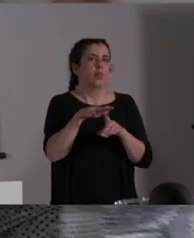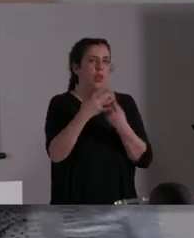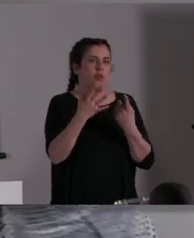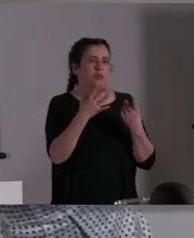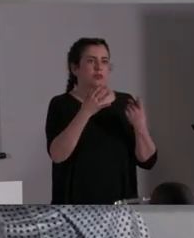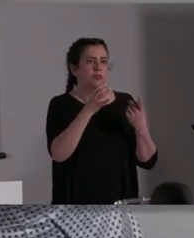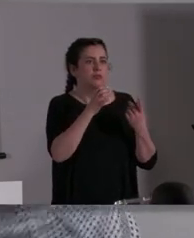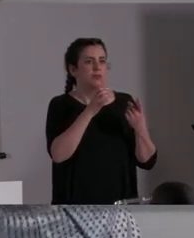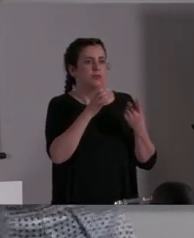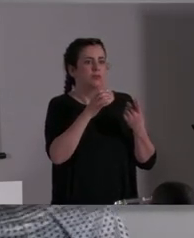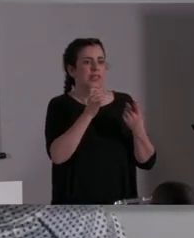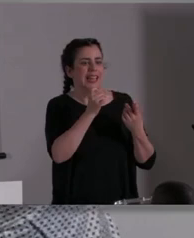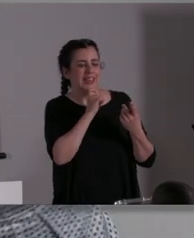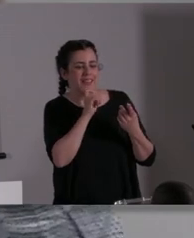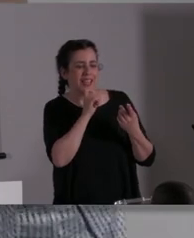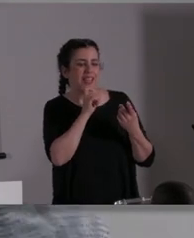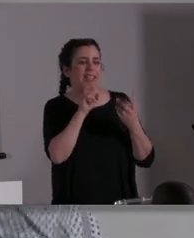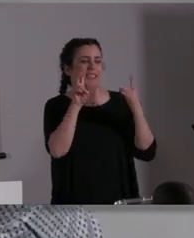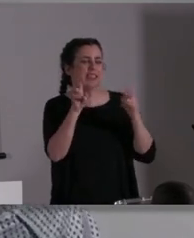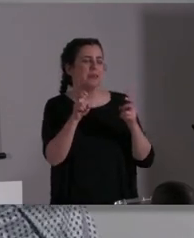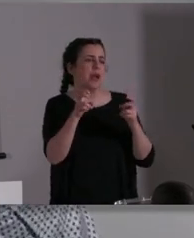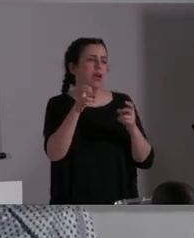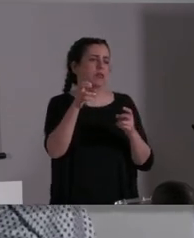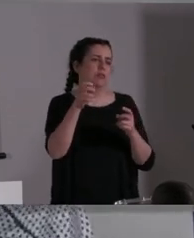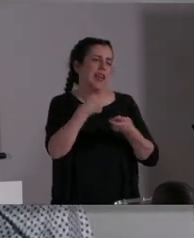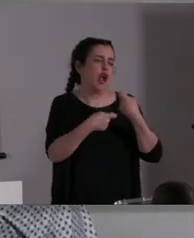estamos metidos, el negocio jurídico, quiero decir,